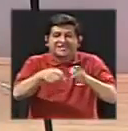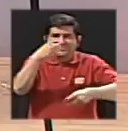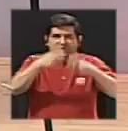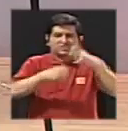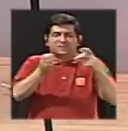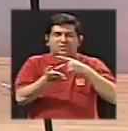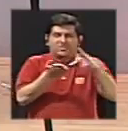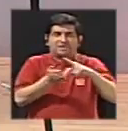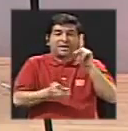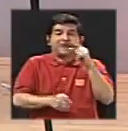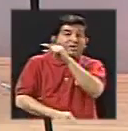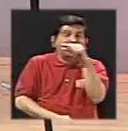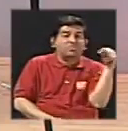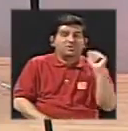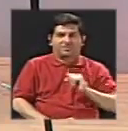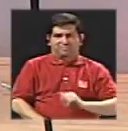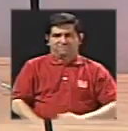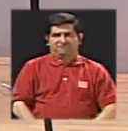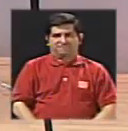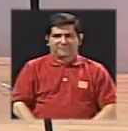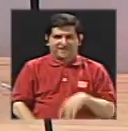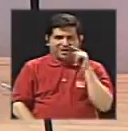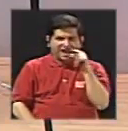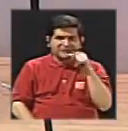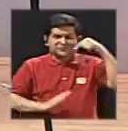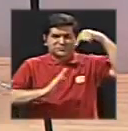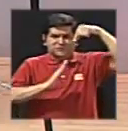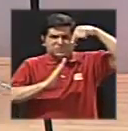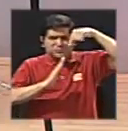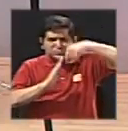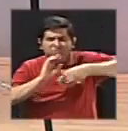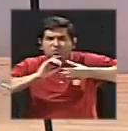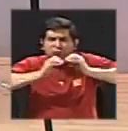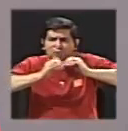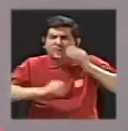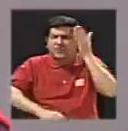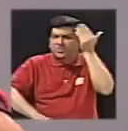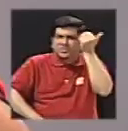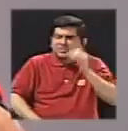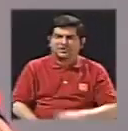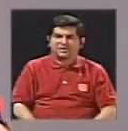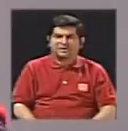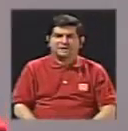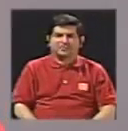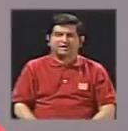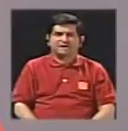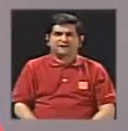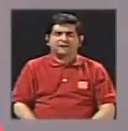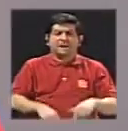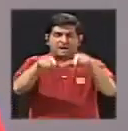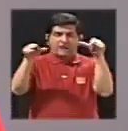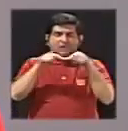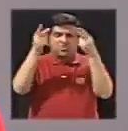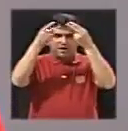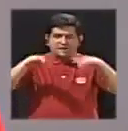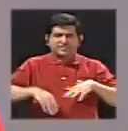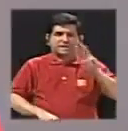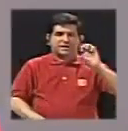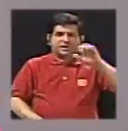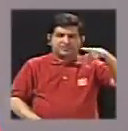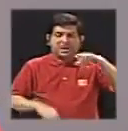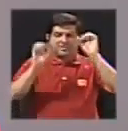de salario. Entonces, esto se agudizó porque la página del MEP en la que los